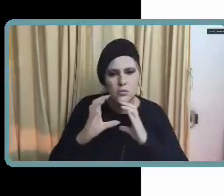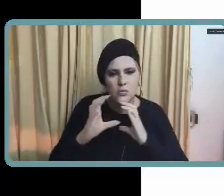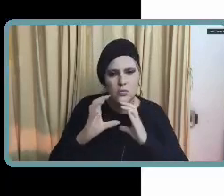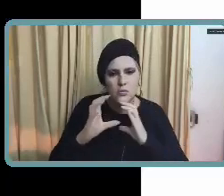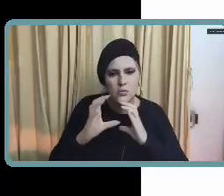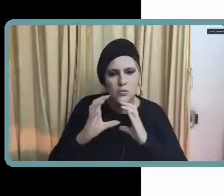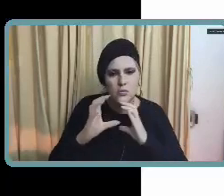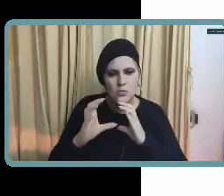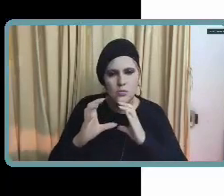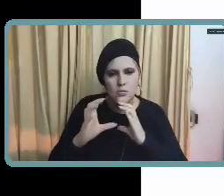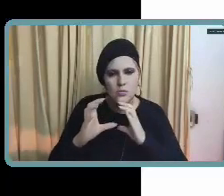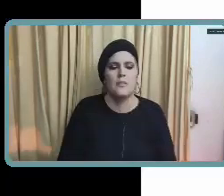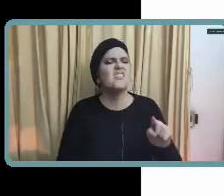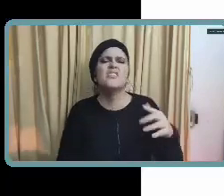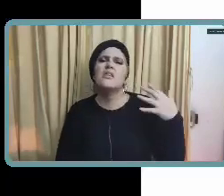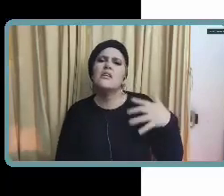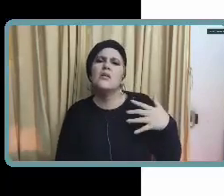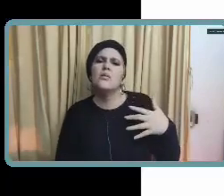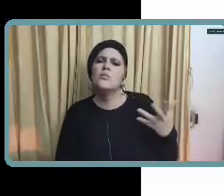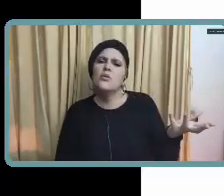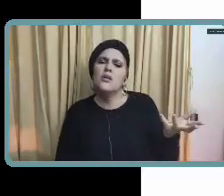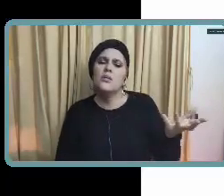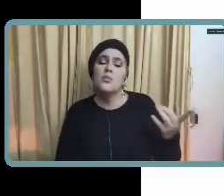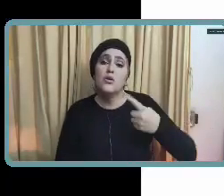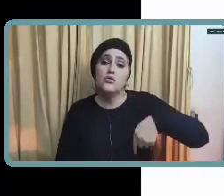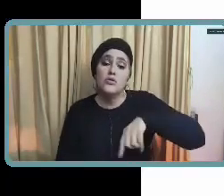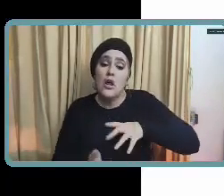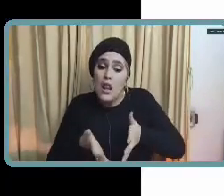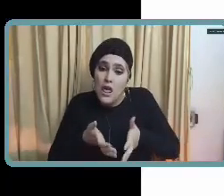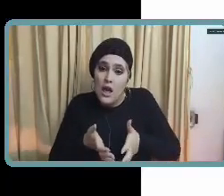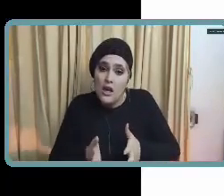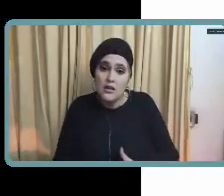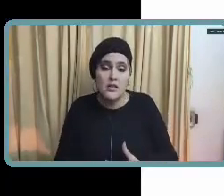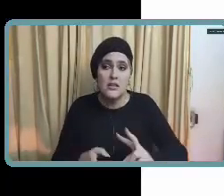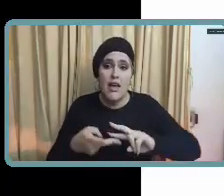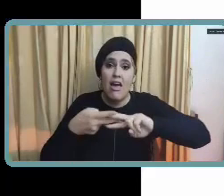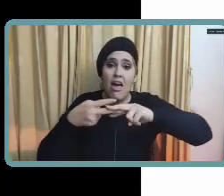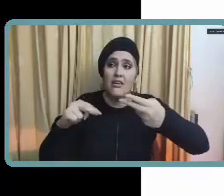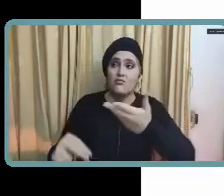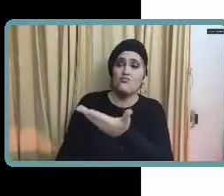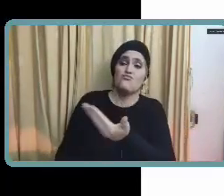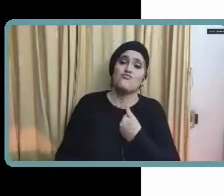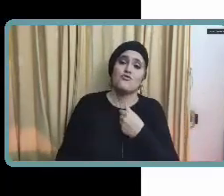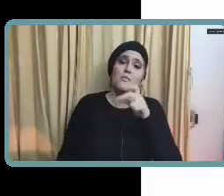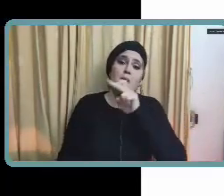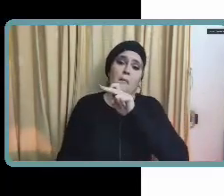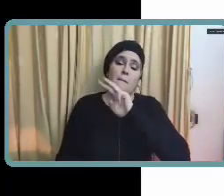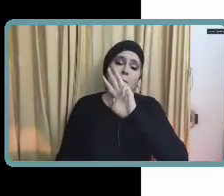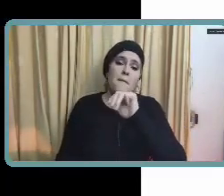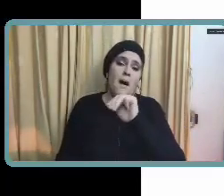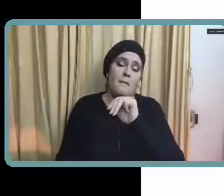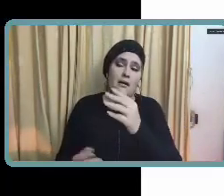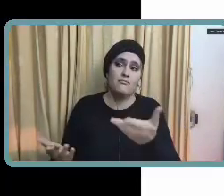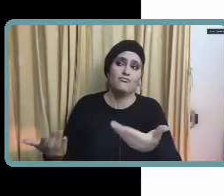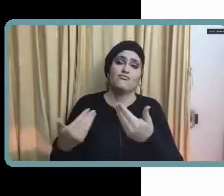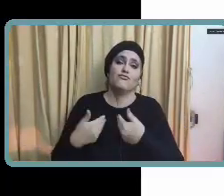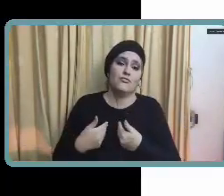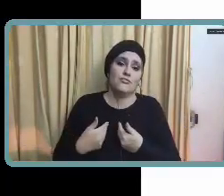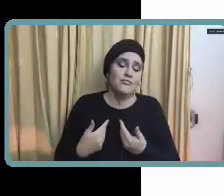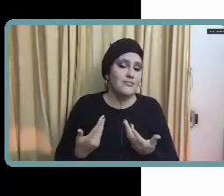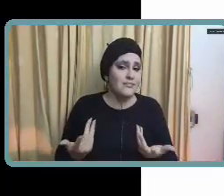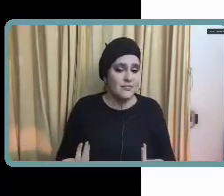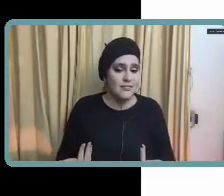nosotros, si bien nacemos con unos genes que nos dieron nuestra madre y nuestro padre, los genes pueden